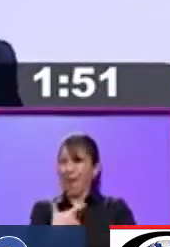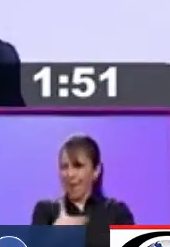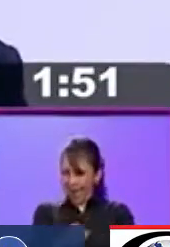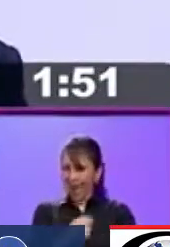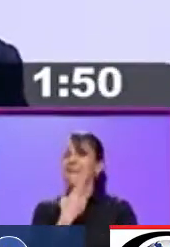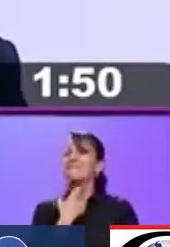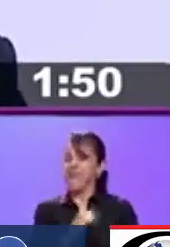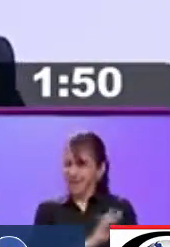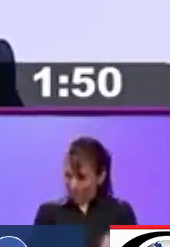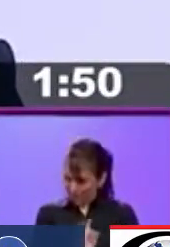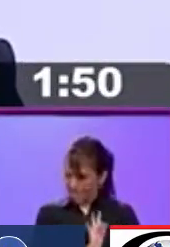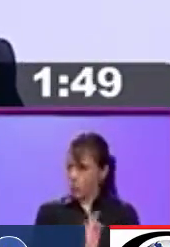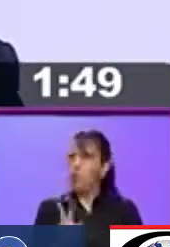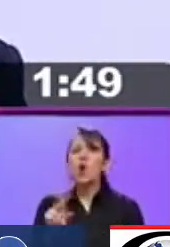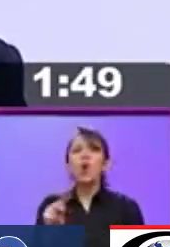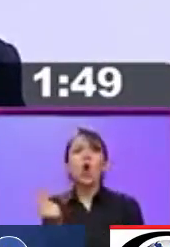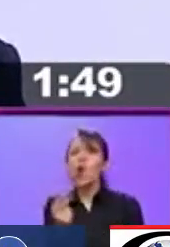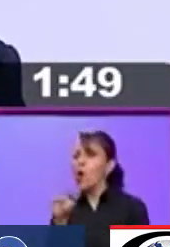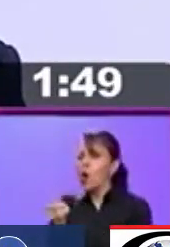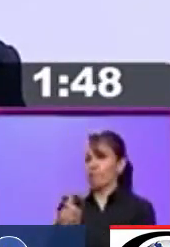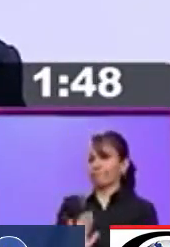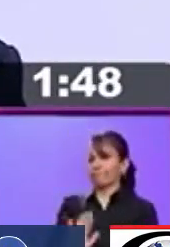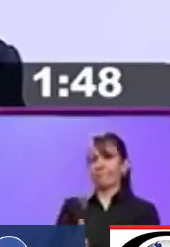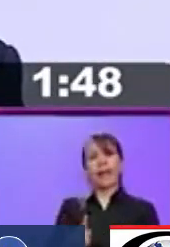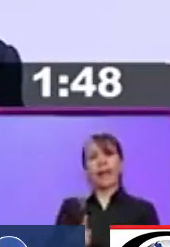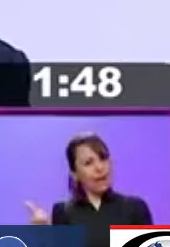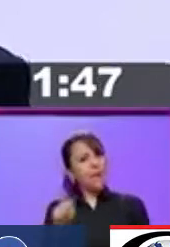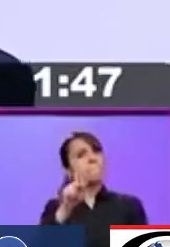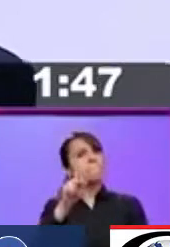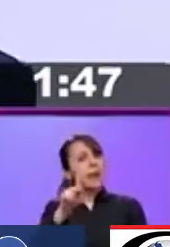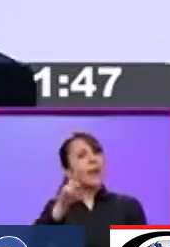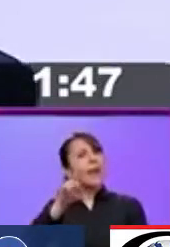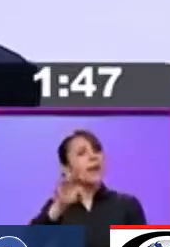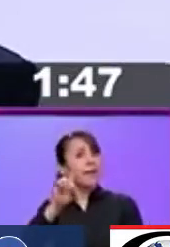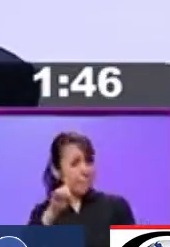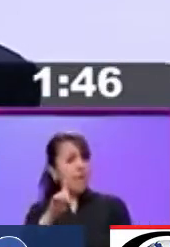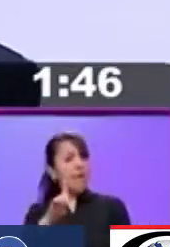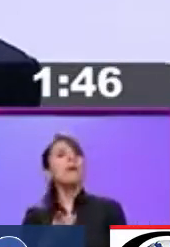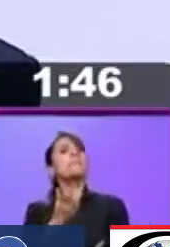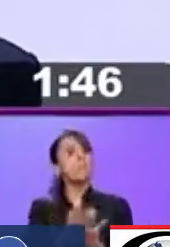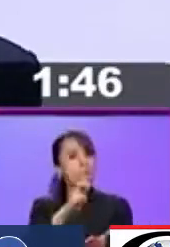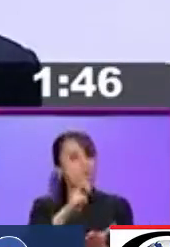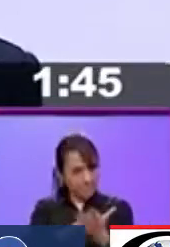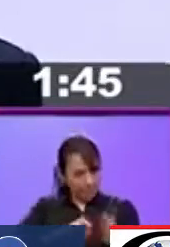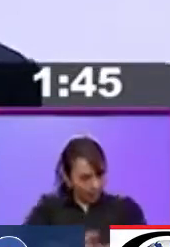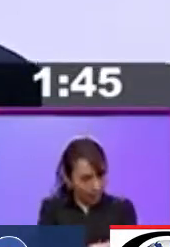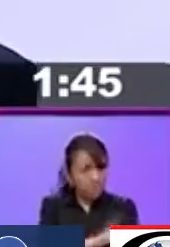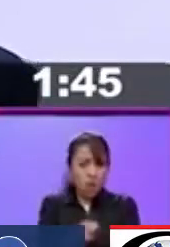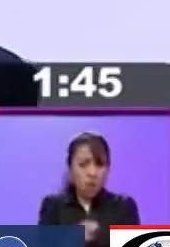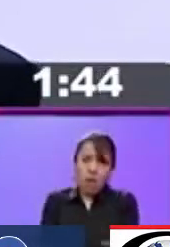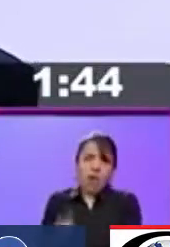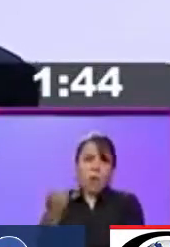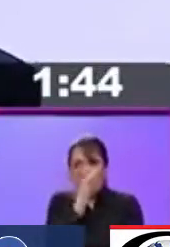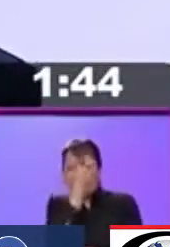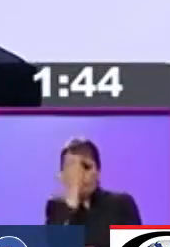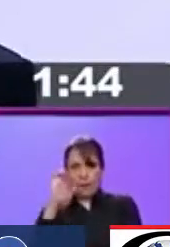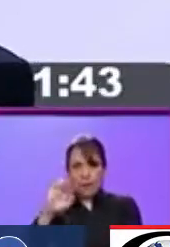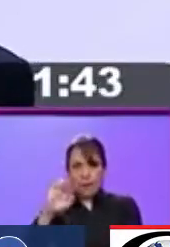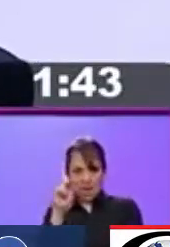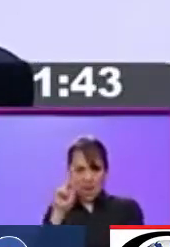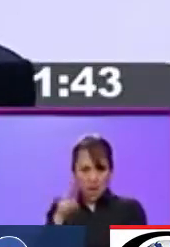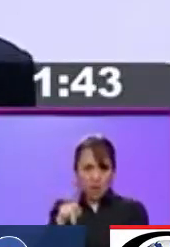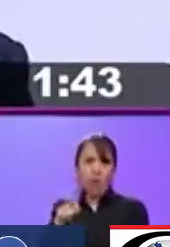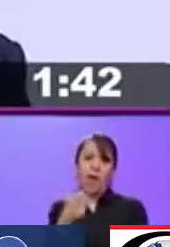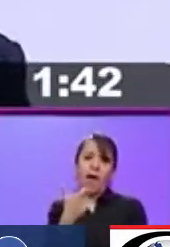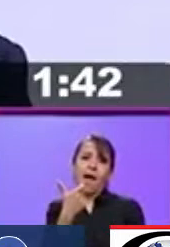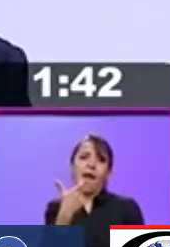cumplir. Yo sí planteé cómo voy a cumplir, cómo voy a hacer lo que estoy proponiendo para nuestro estado. Y por otro lado, yo